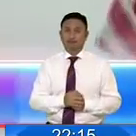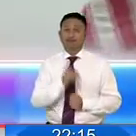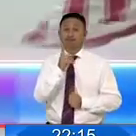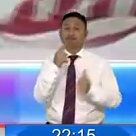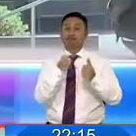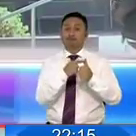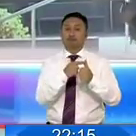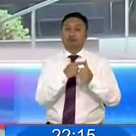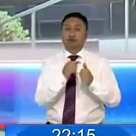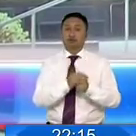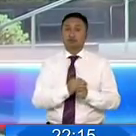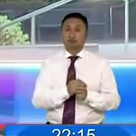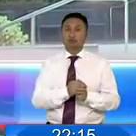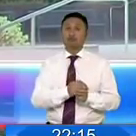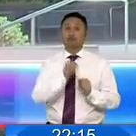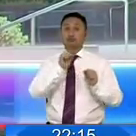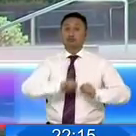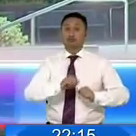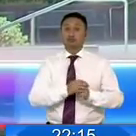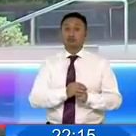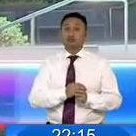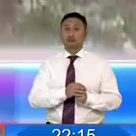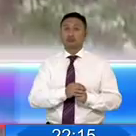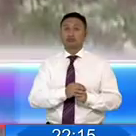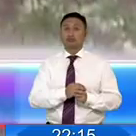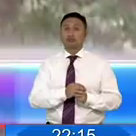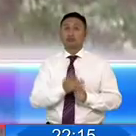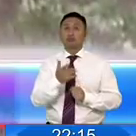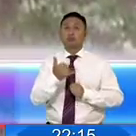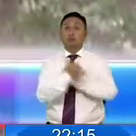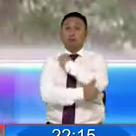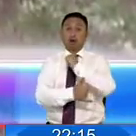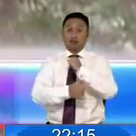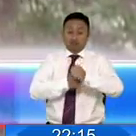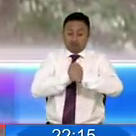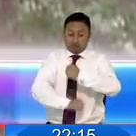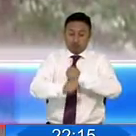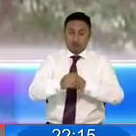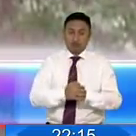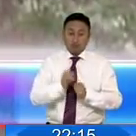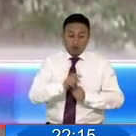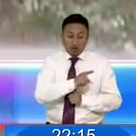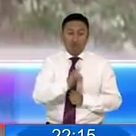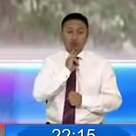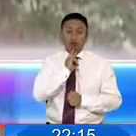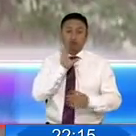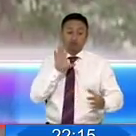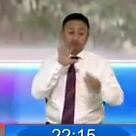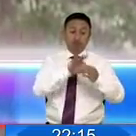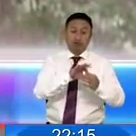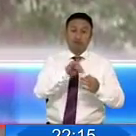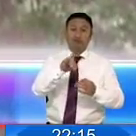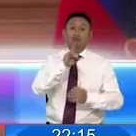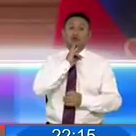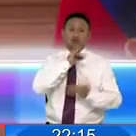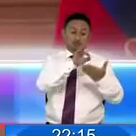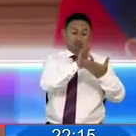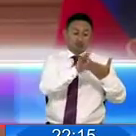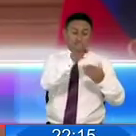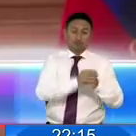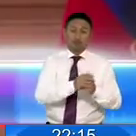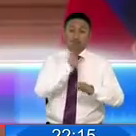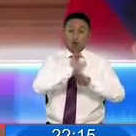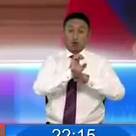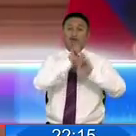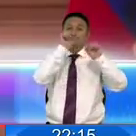primero es que haya nacido en un país elegible, es decir, que el país esté calificado en el programa. Ecuador lo